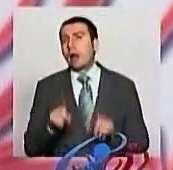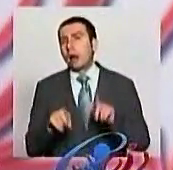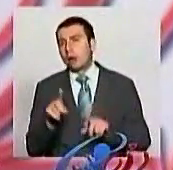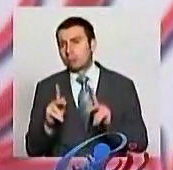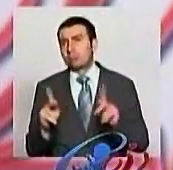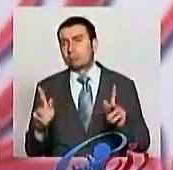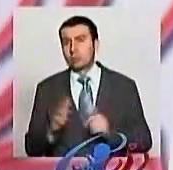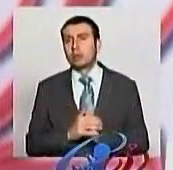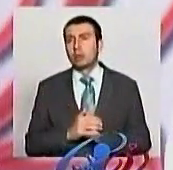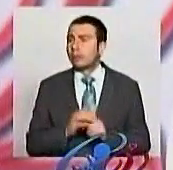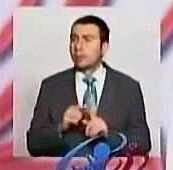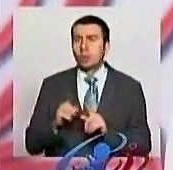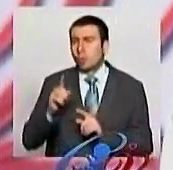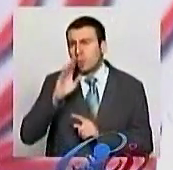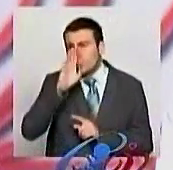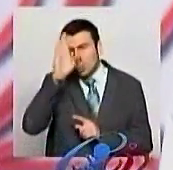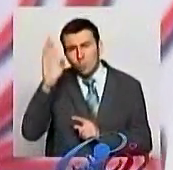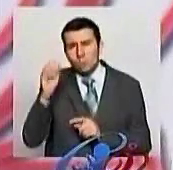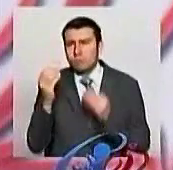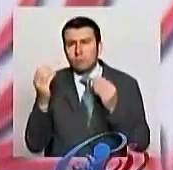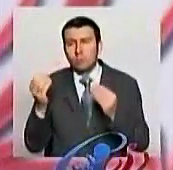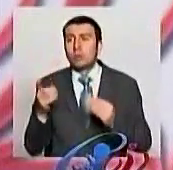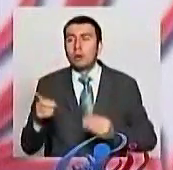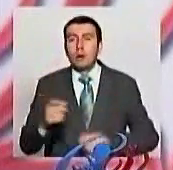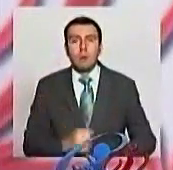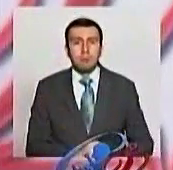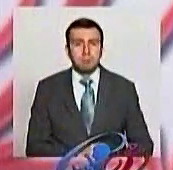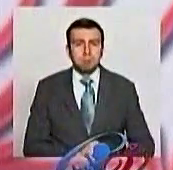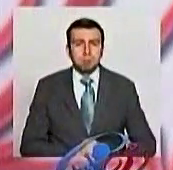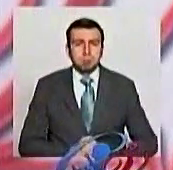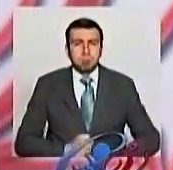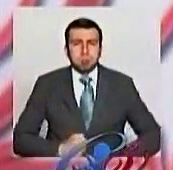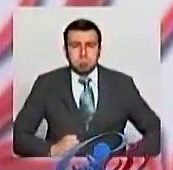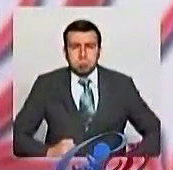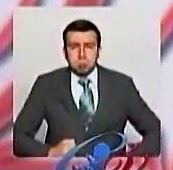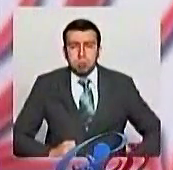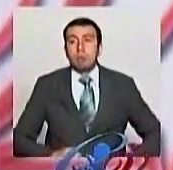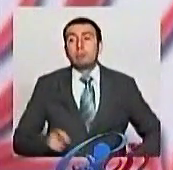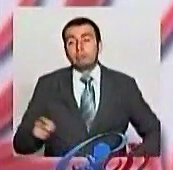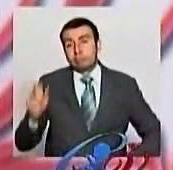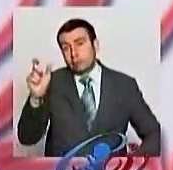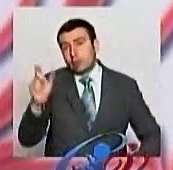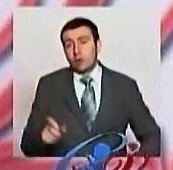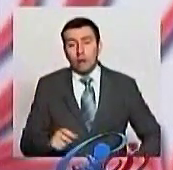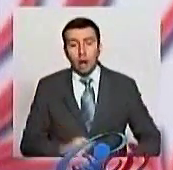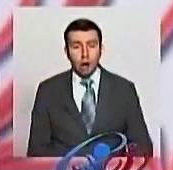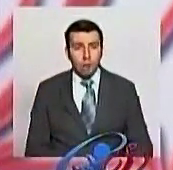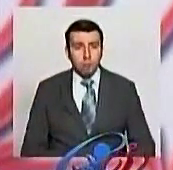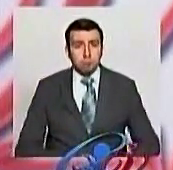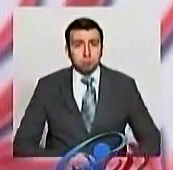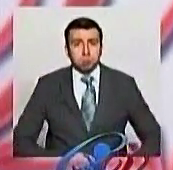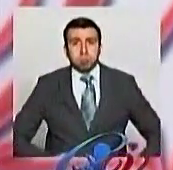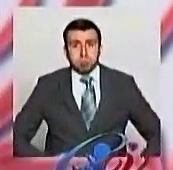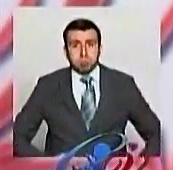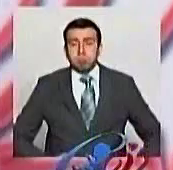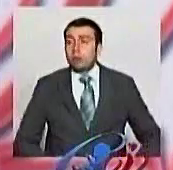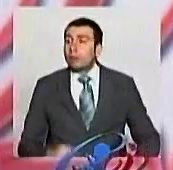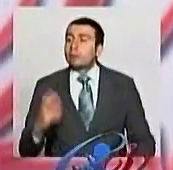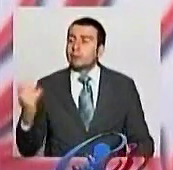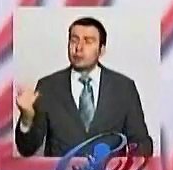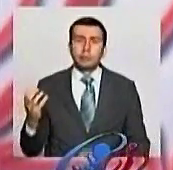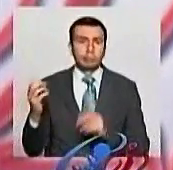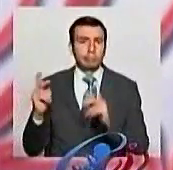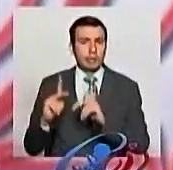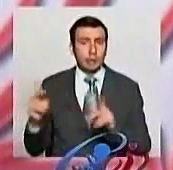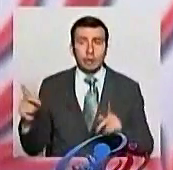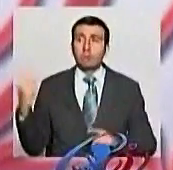enfermedad cardiovascular es la obesidad. La obesidad es una enfermedad muy grave ahorita, casi endémica. Por